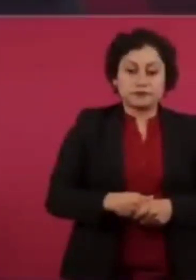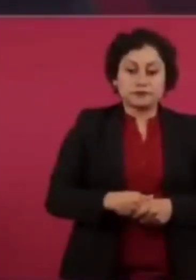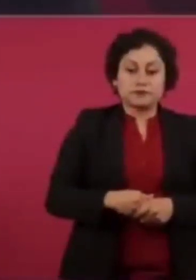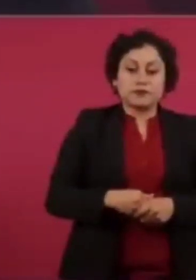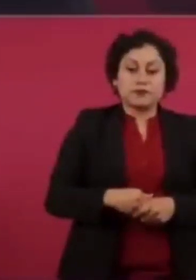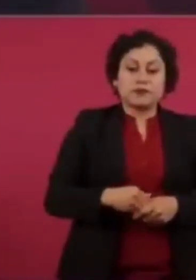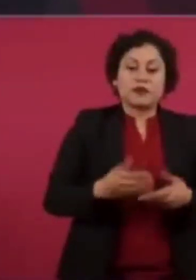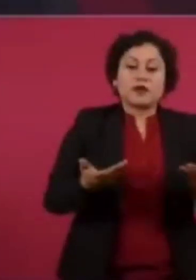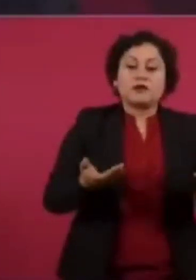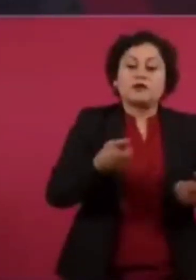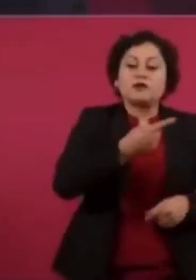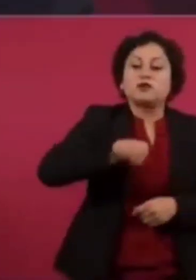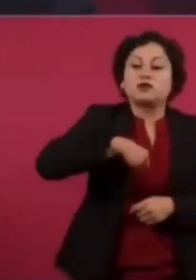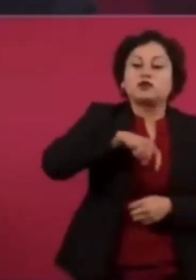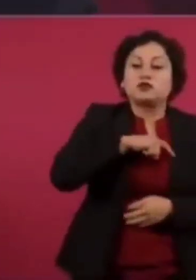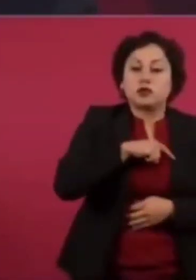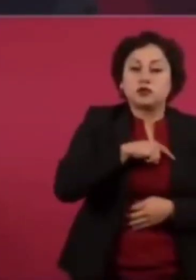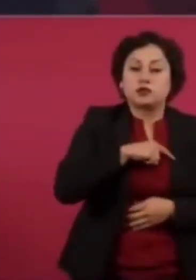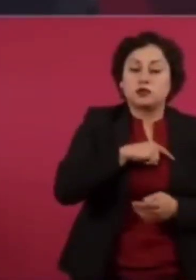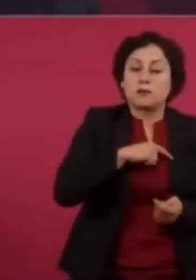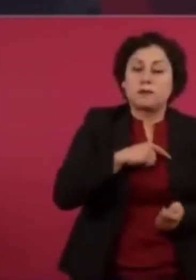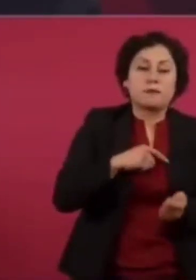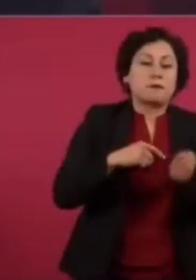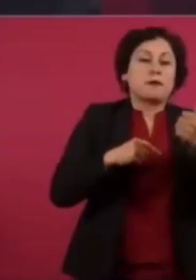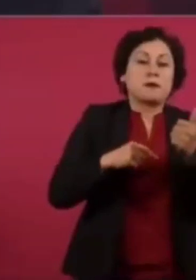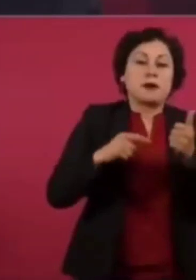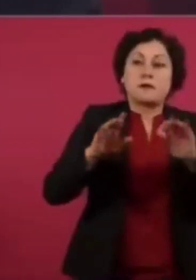Tenemos récord en inversión extranjera